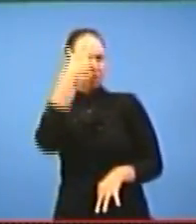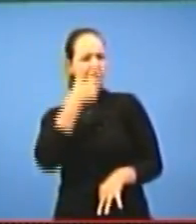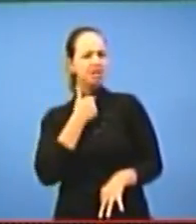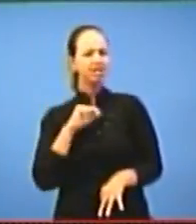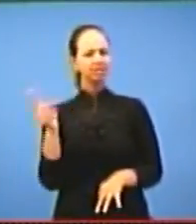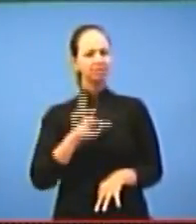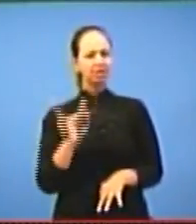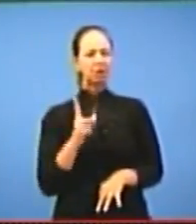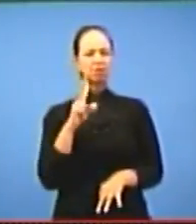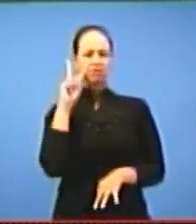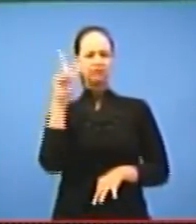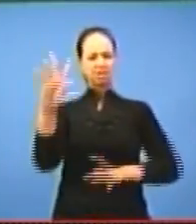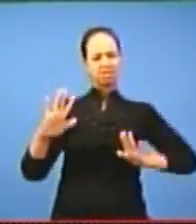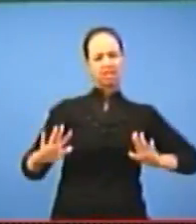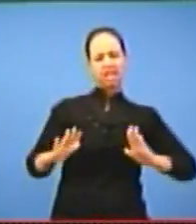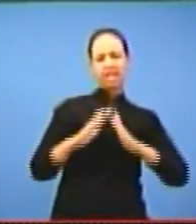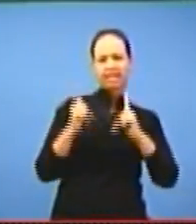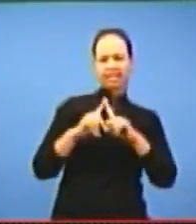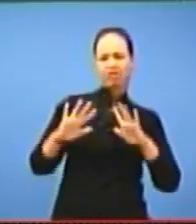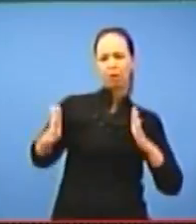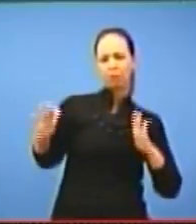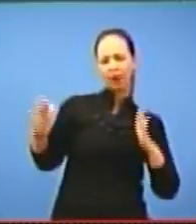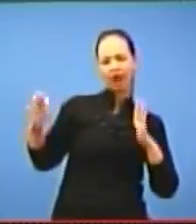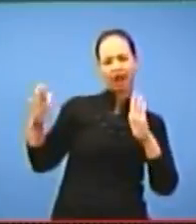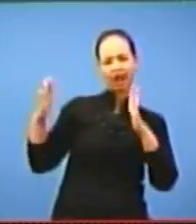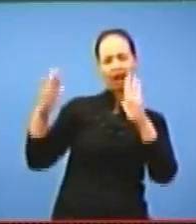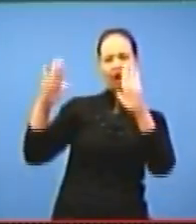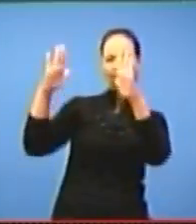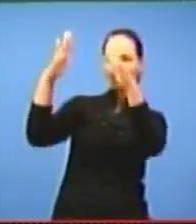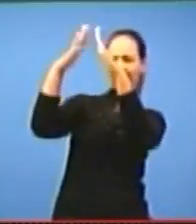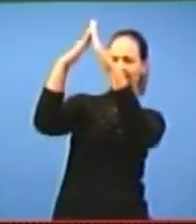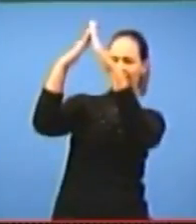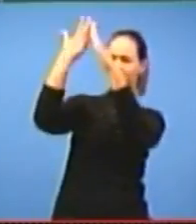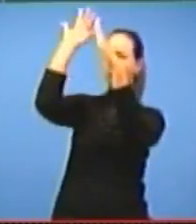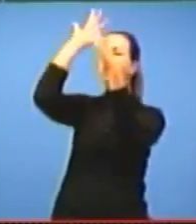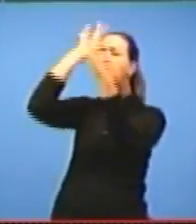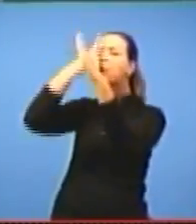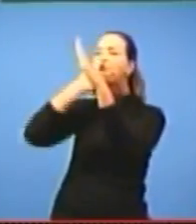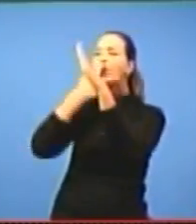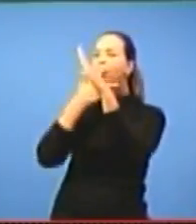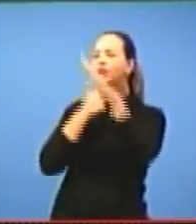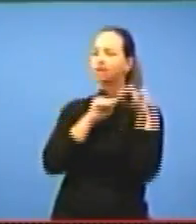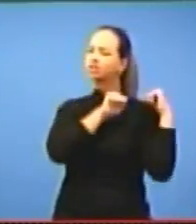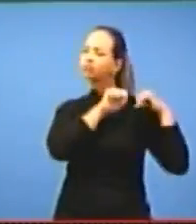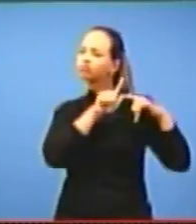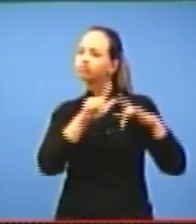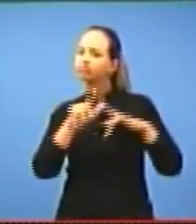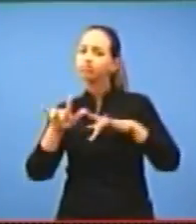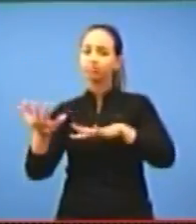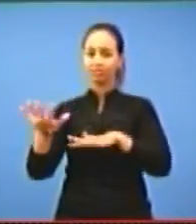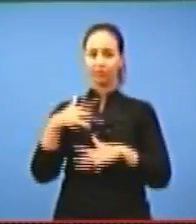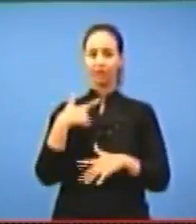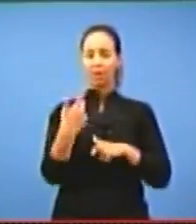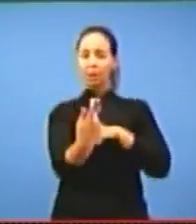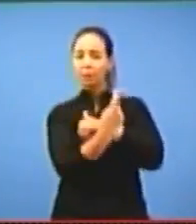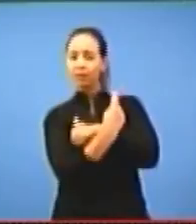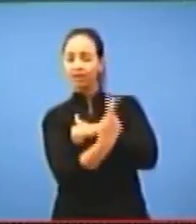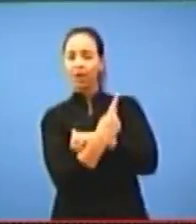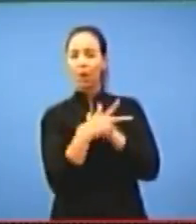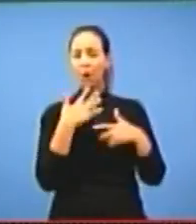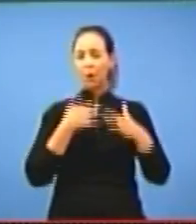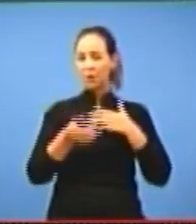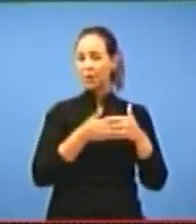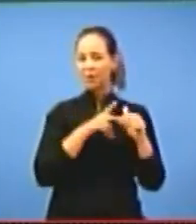No es linda de ver. No estamos detrás de catedrales, de millares de personas. Hablamos de un garaje